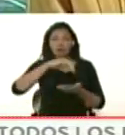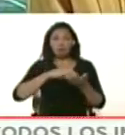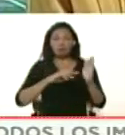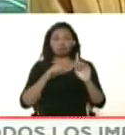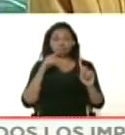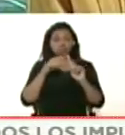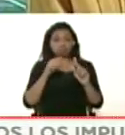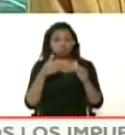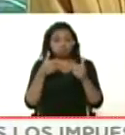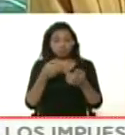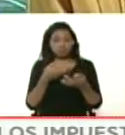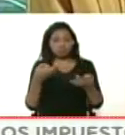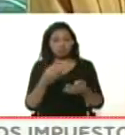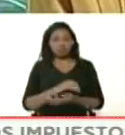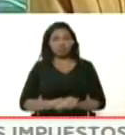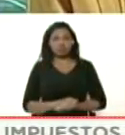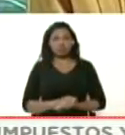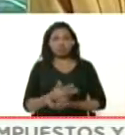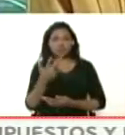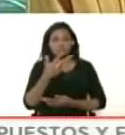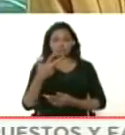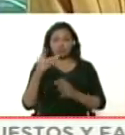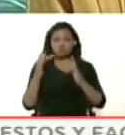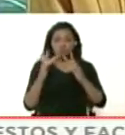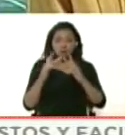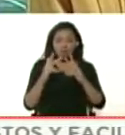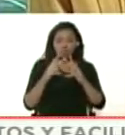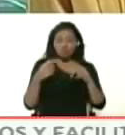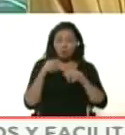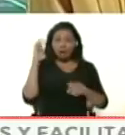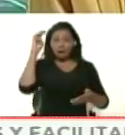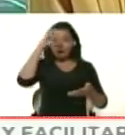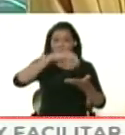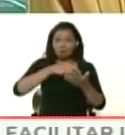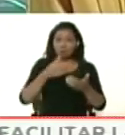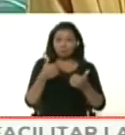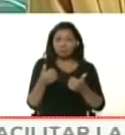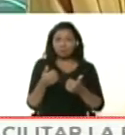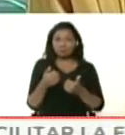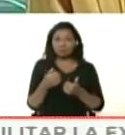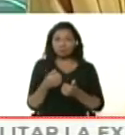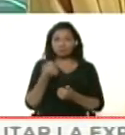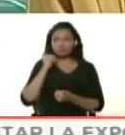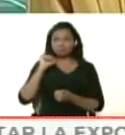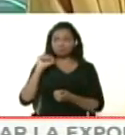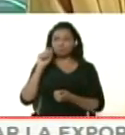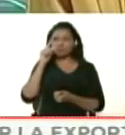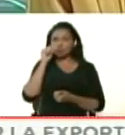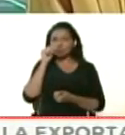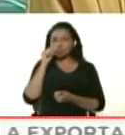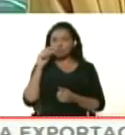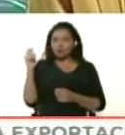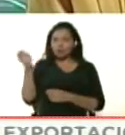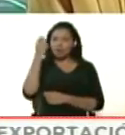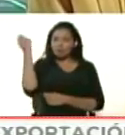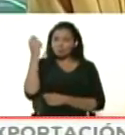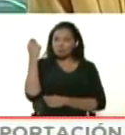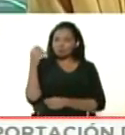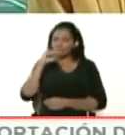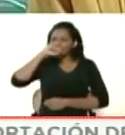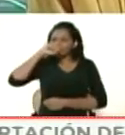punta. 3 pases al estado Aragua. Se va a poner celoso allá Carrizales en Apure.